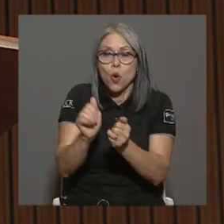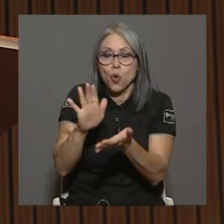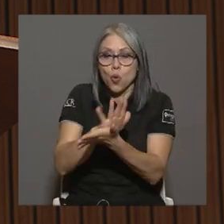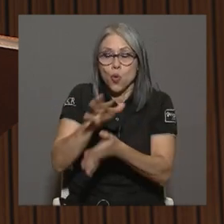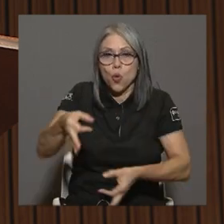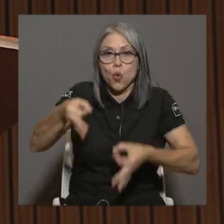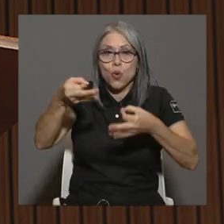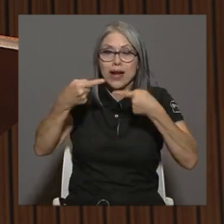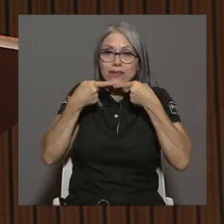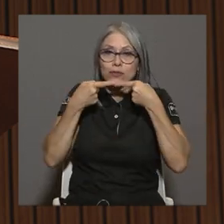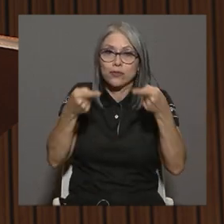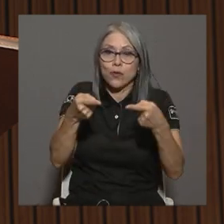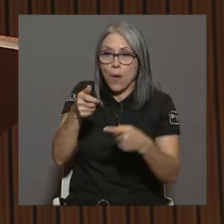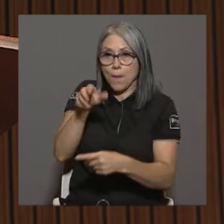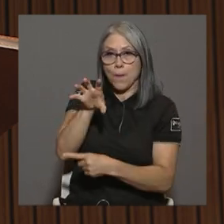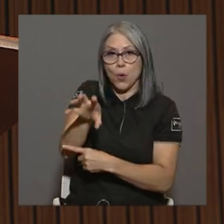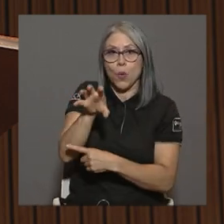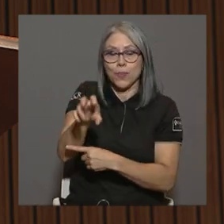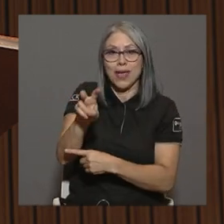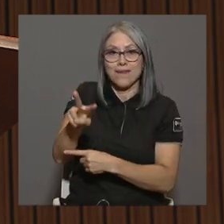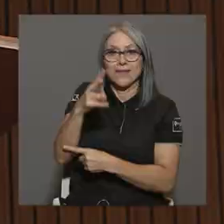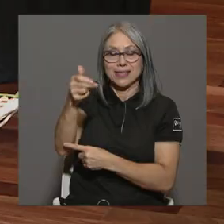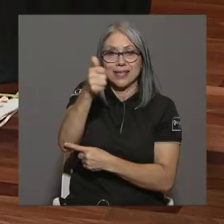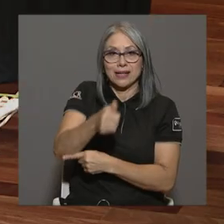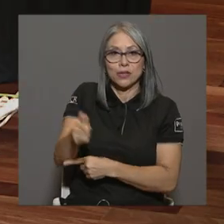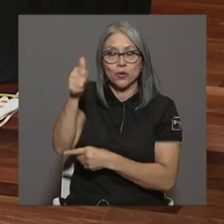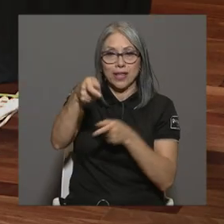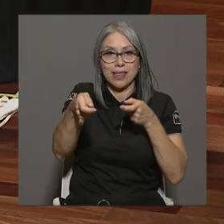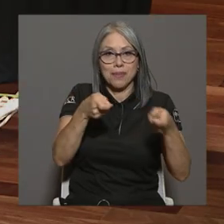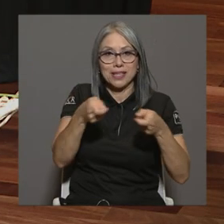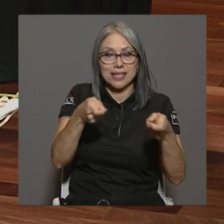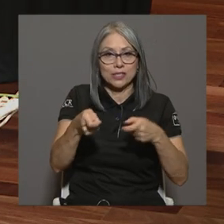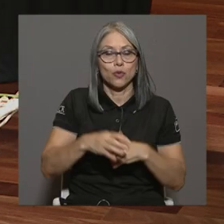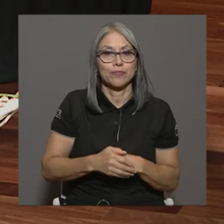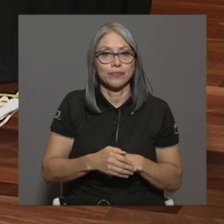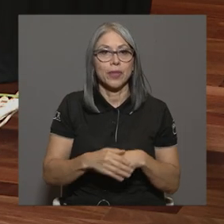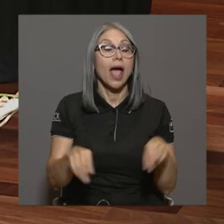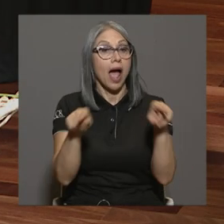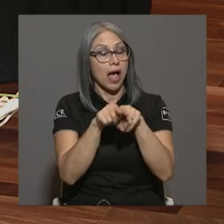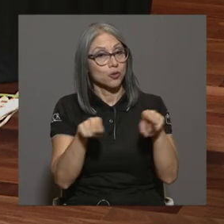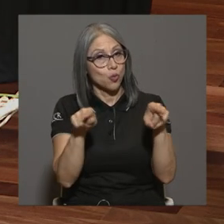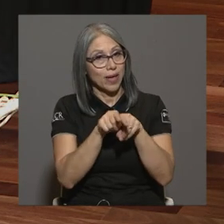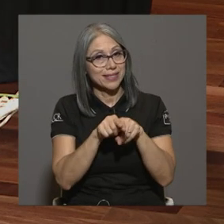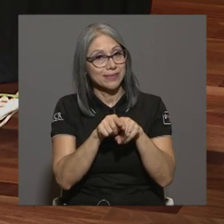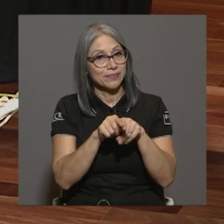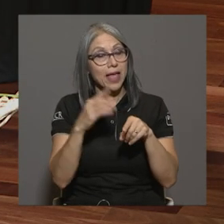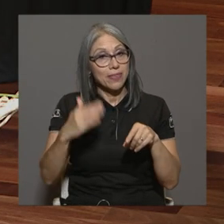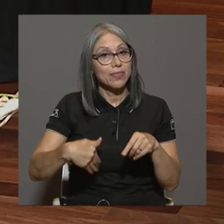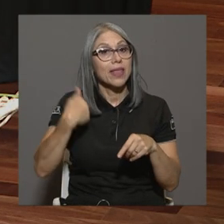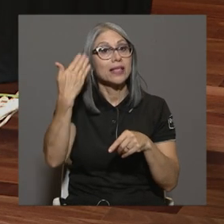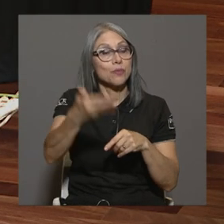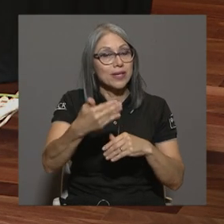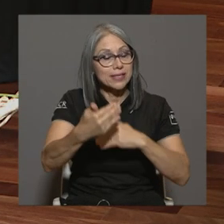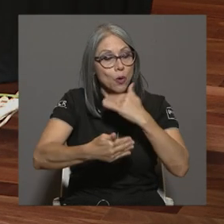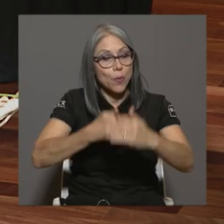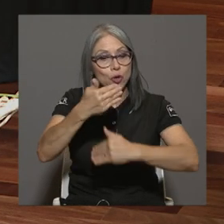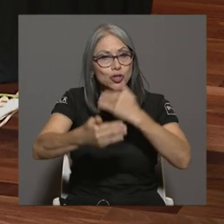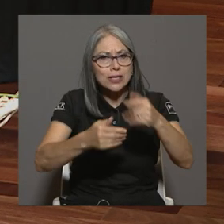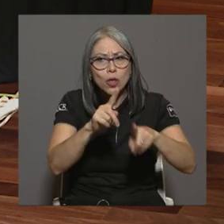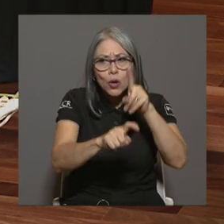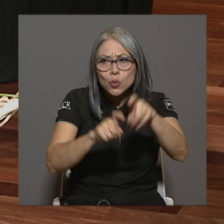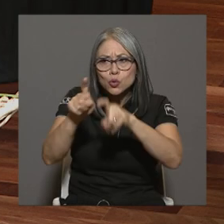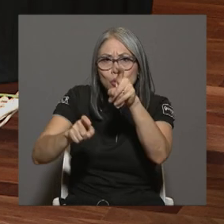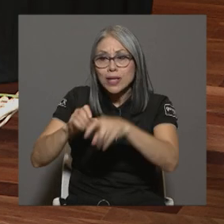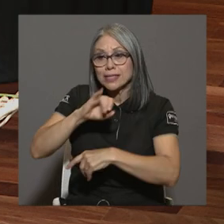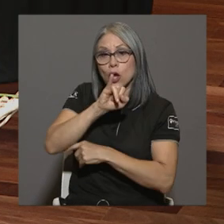la propia Vicerrectoría de Administración. A su vez, después de un proceso de consultas, en julio